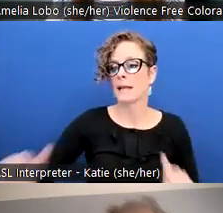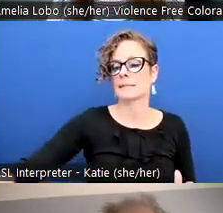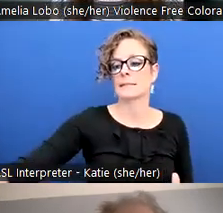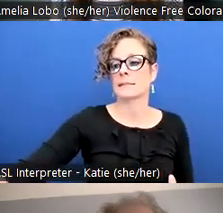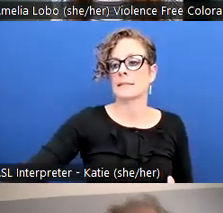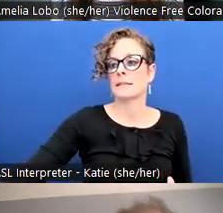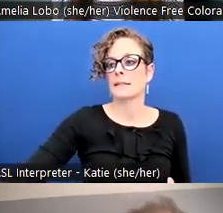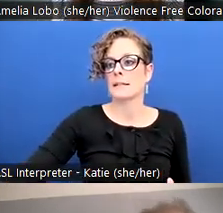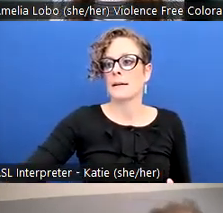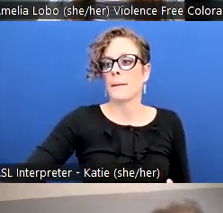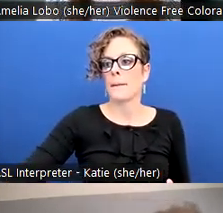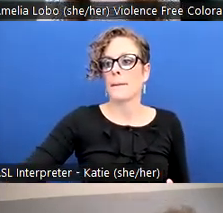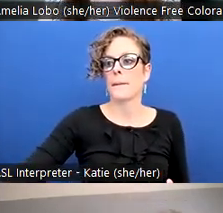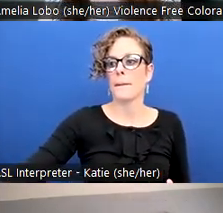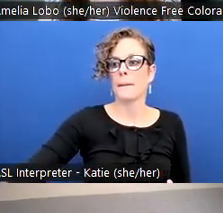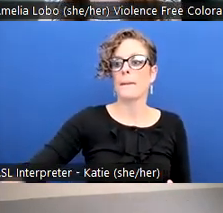A continuación,